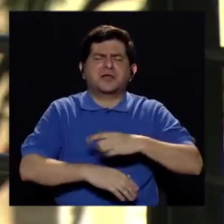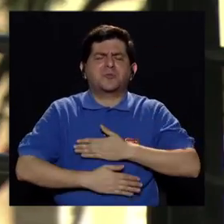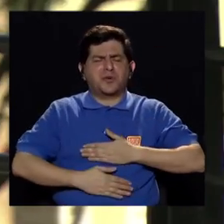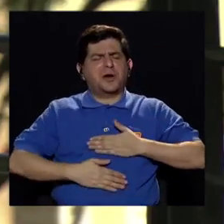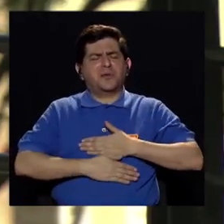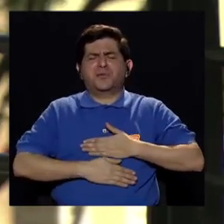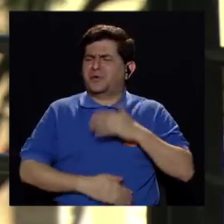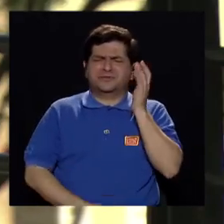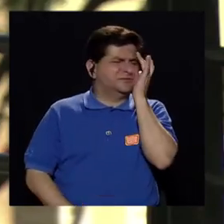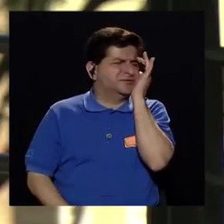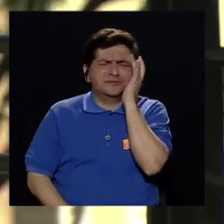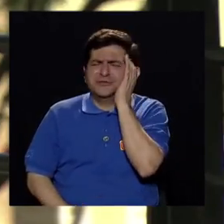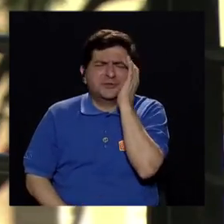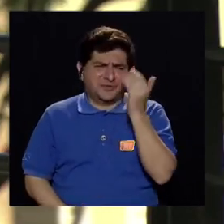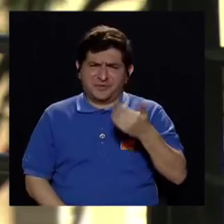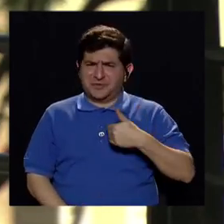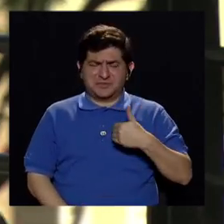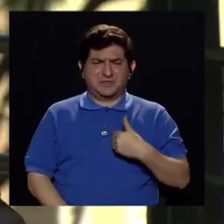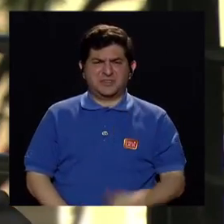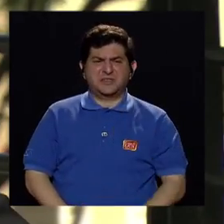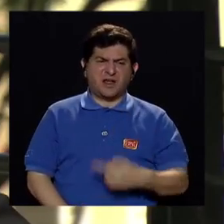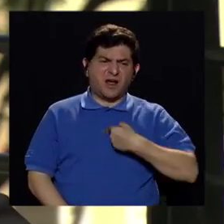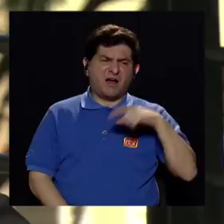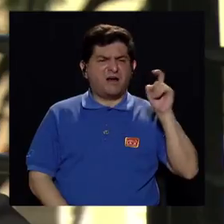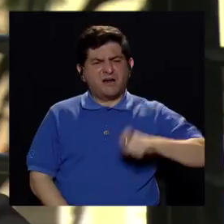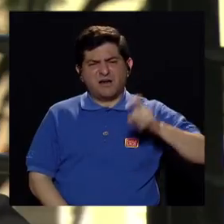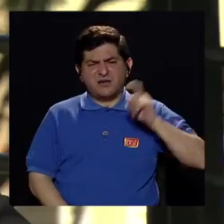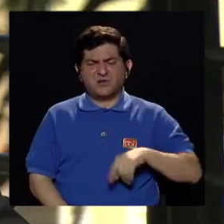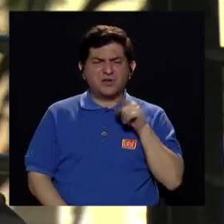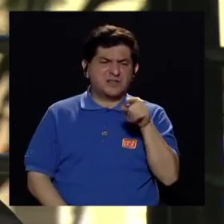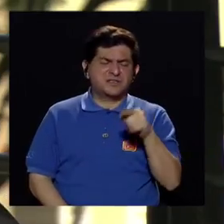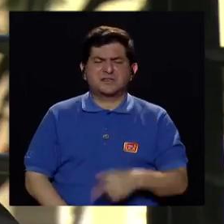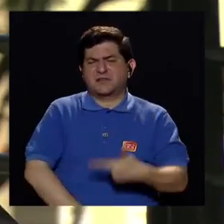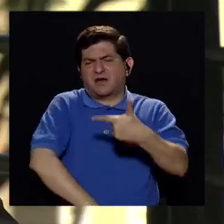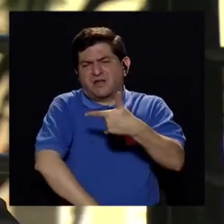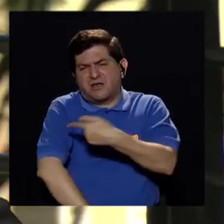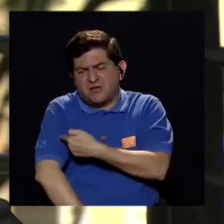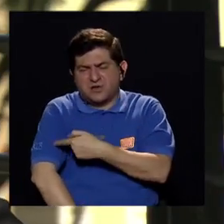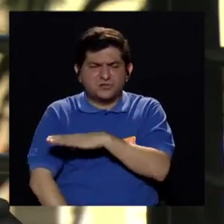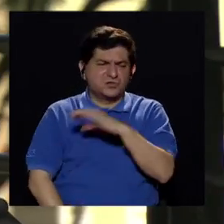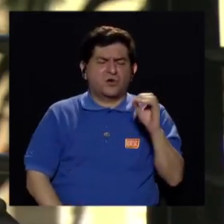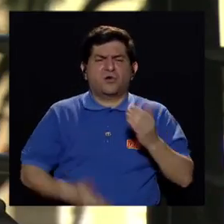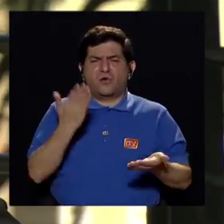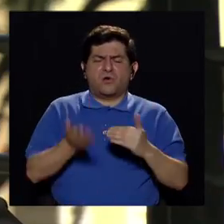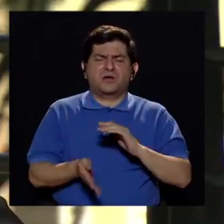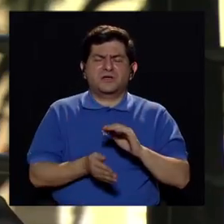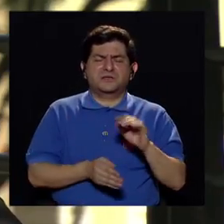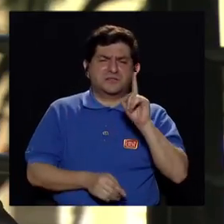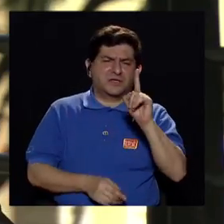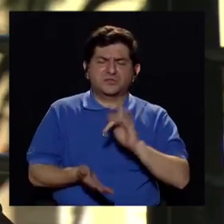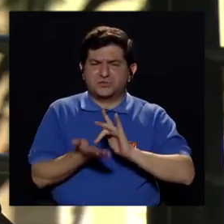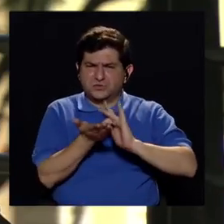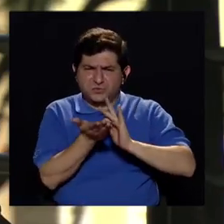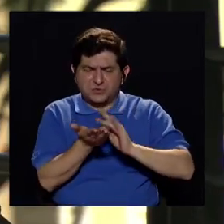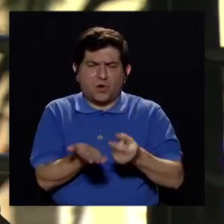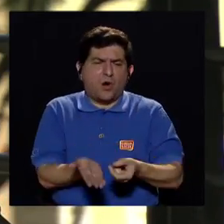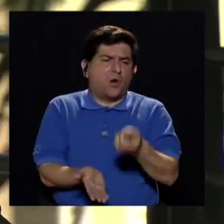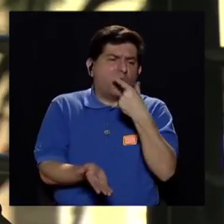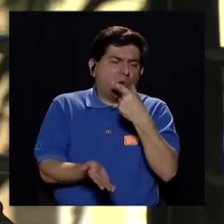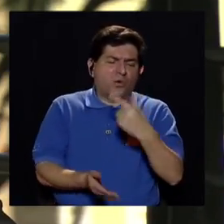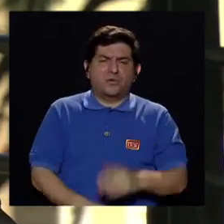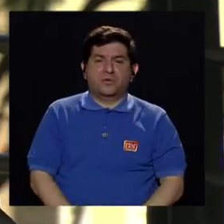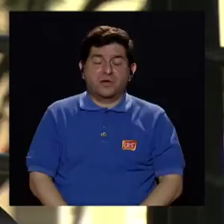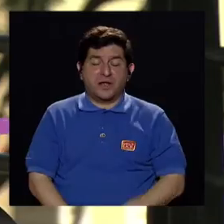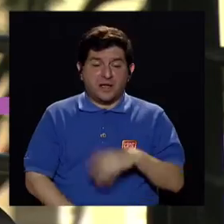estar preocupada de estar, mira, me tengo que poner esta inyección, me tengo que poner este medicamento, sino el disfrute de